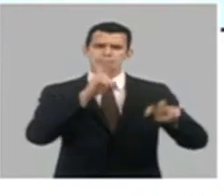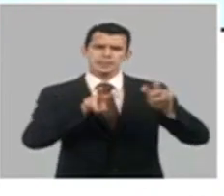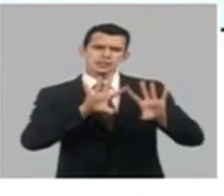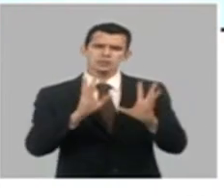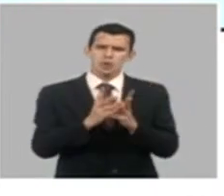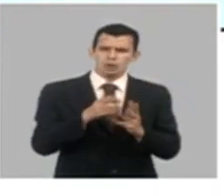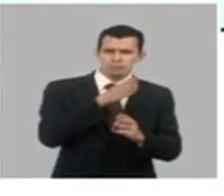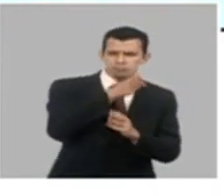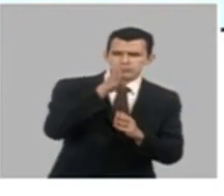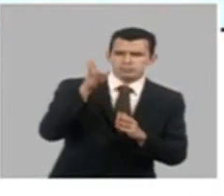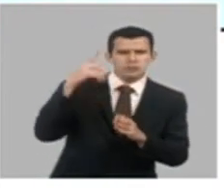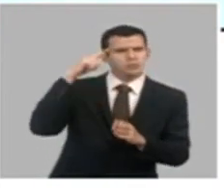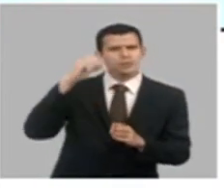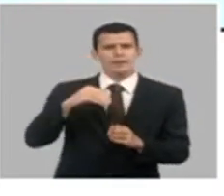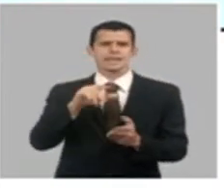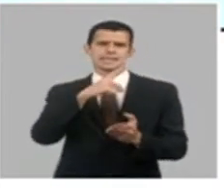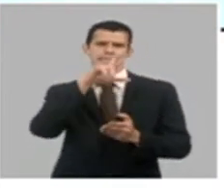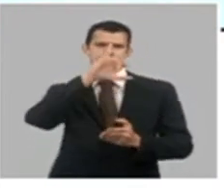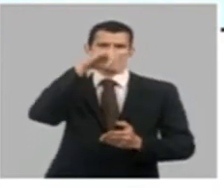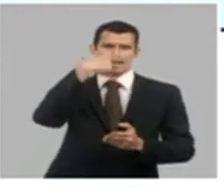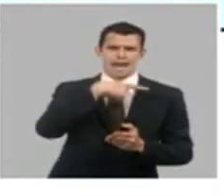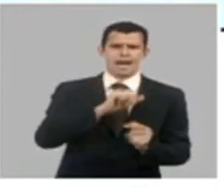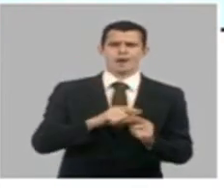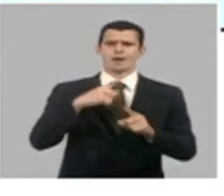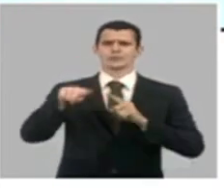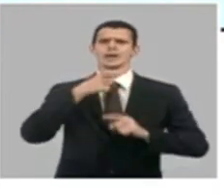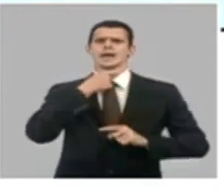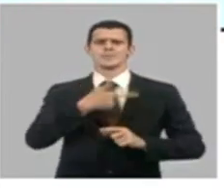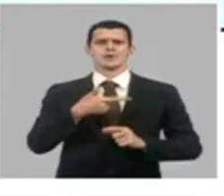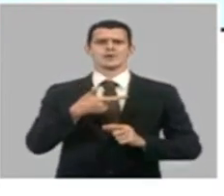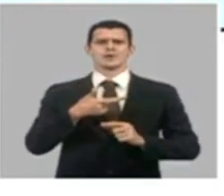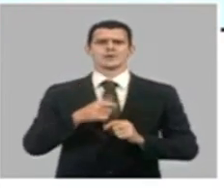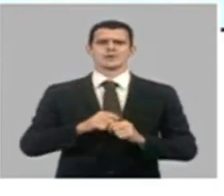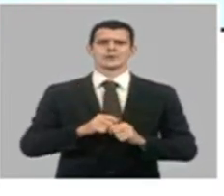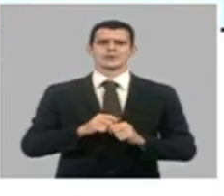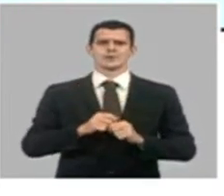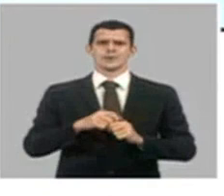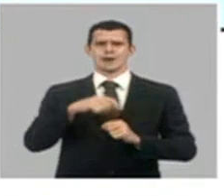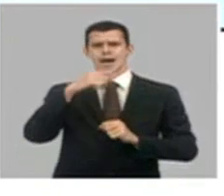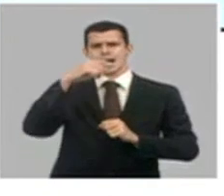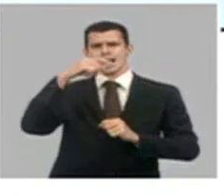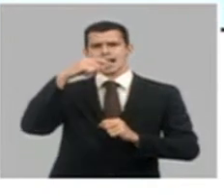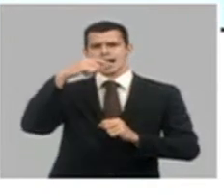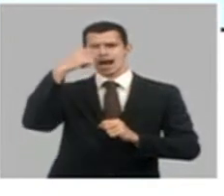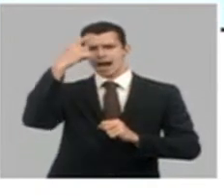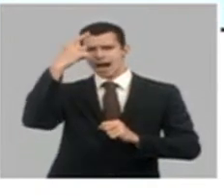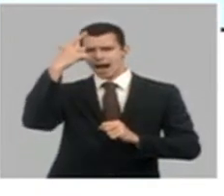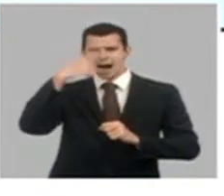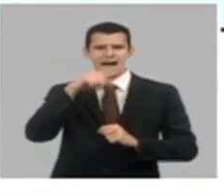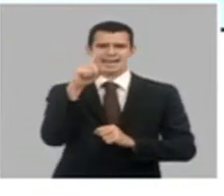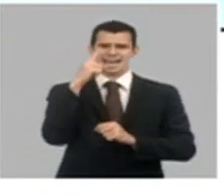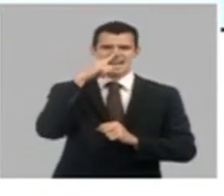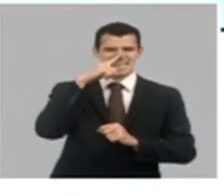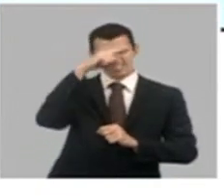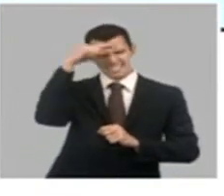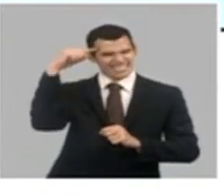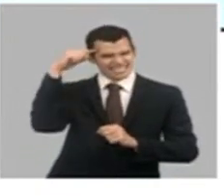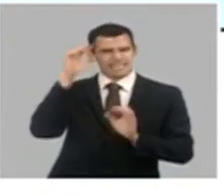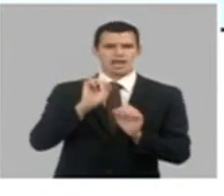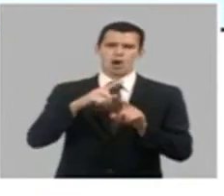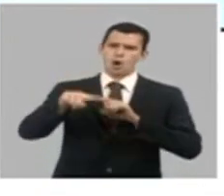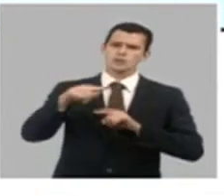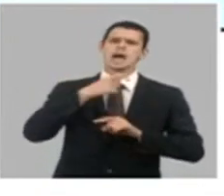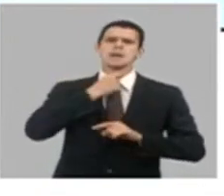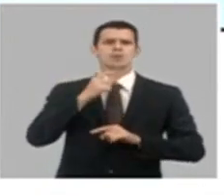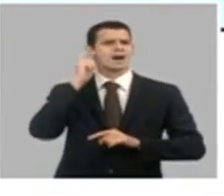comunidad de inteligencia eeuu a la cia a la agencia nacional de seguridad al fbi a todo el mundo